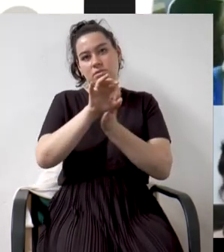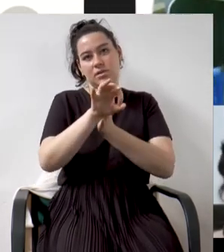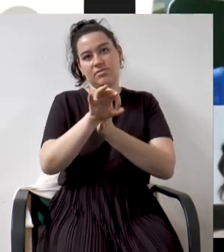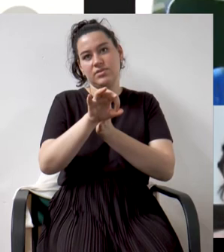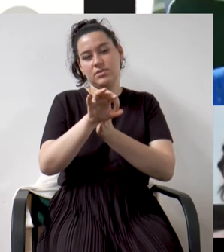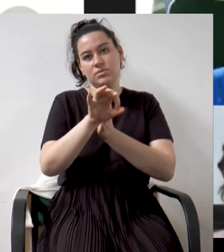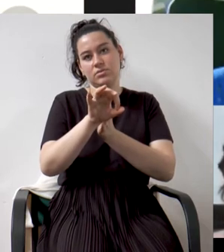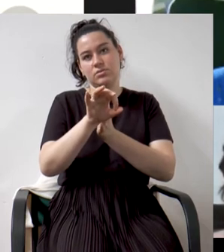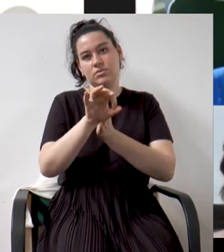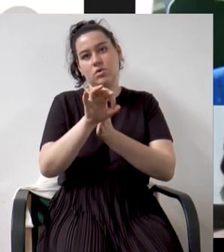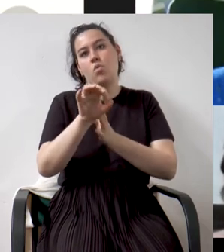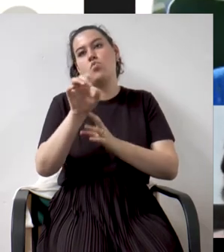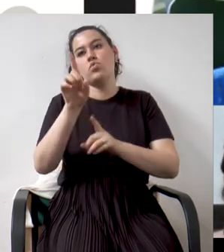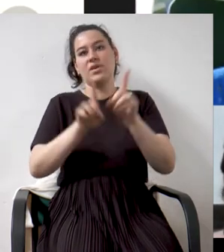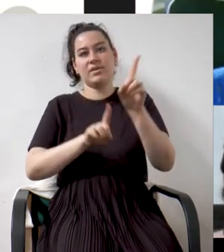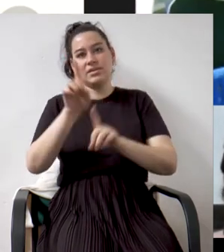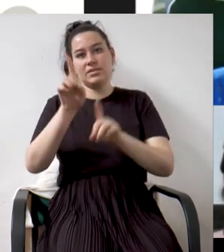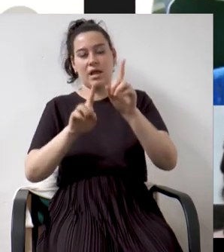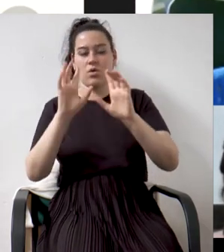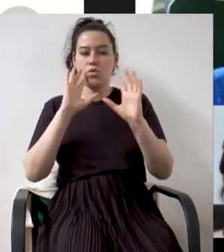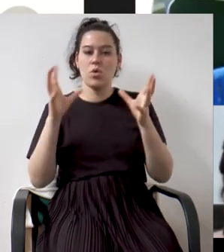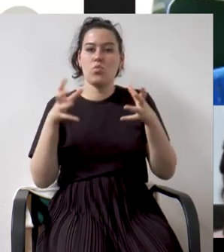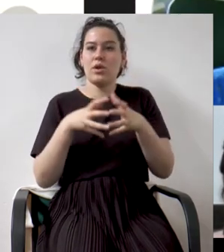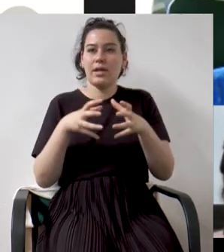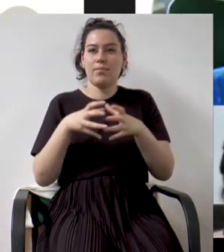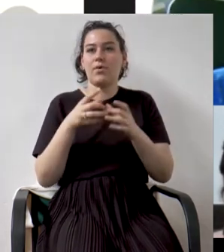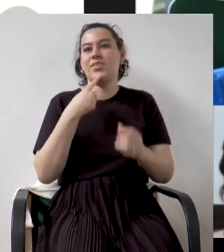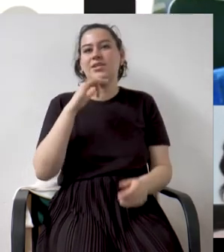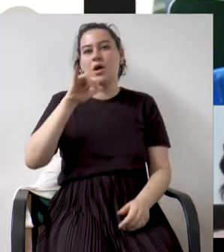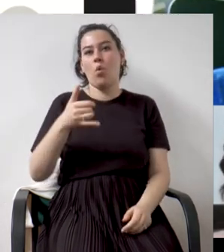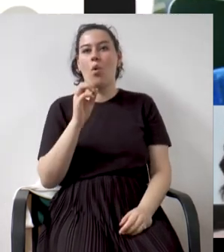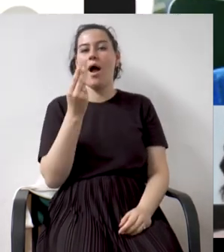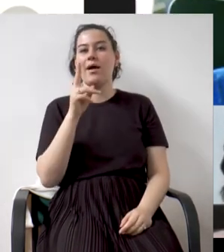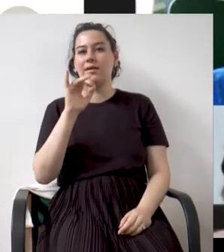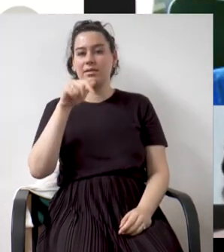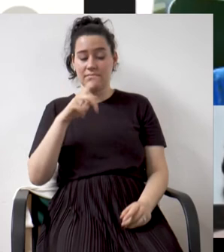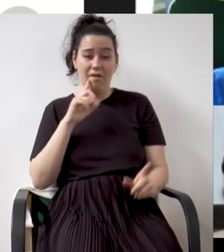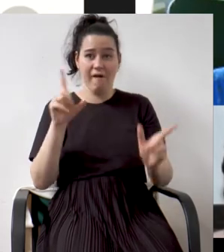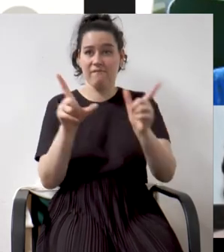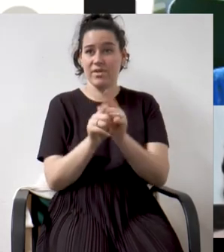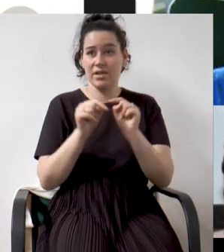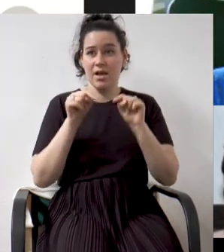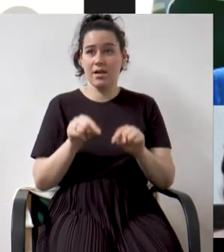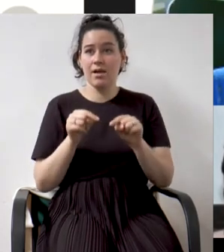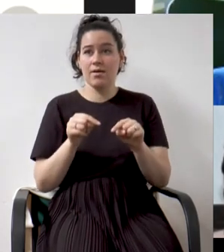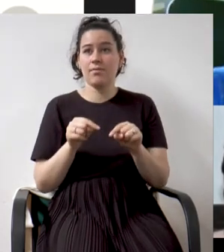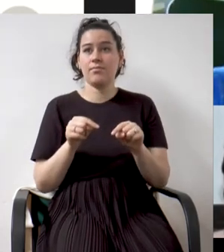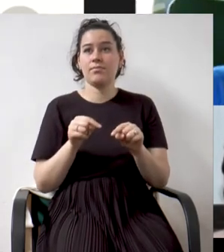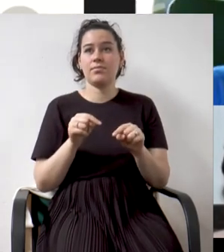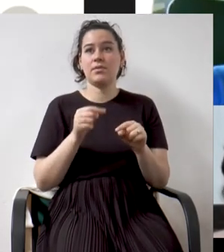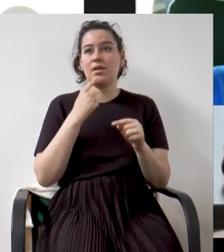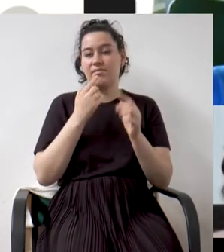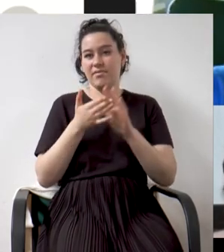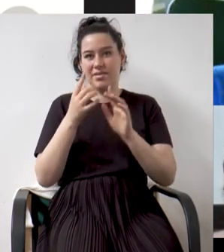académico, como servicio universitario de nuevo tipo, dijera Joaquín Toledo. Dejo por ahí y vamos para la discusión